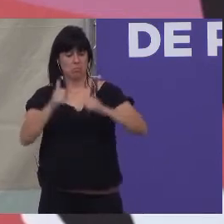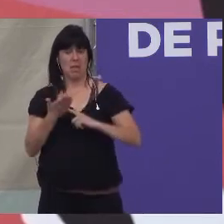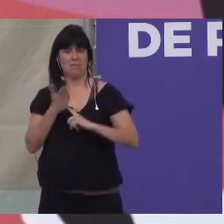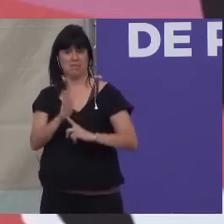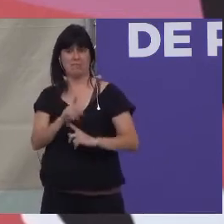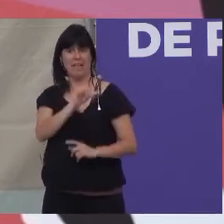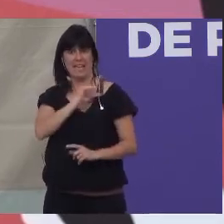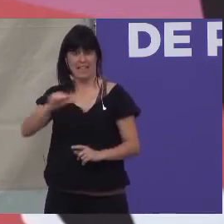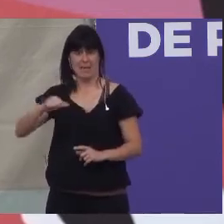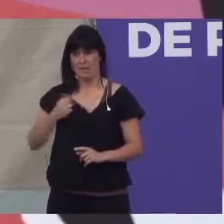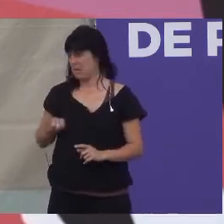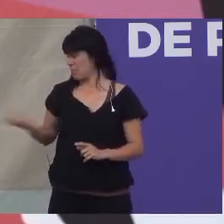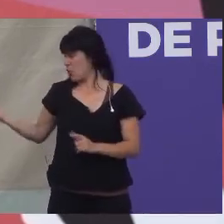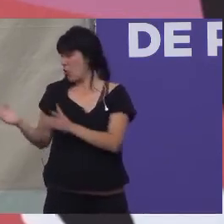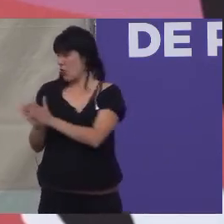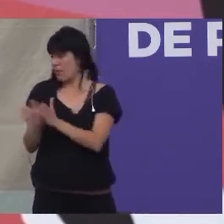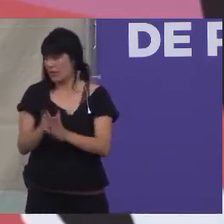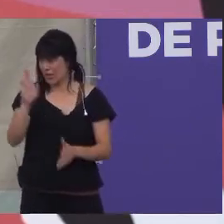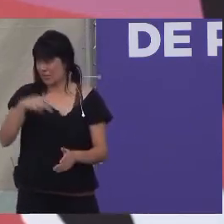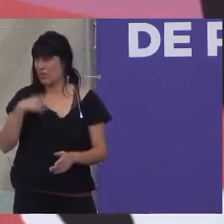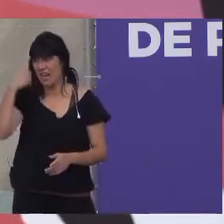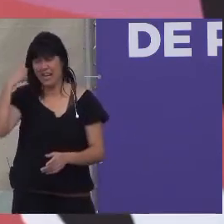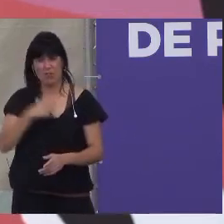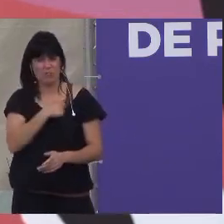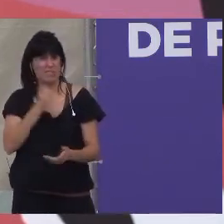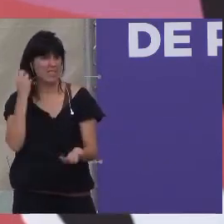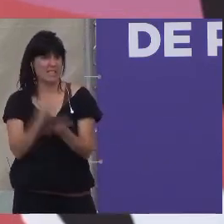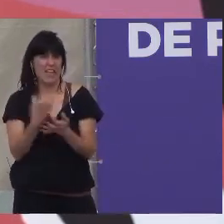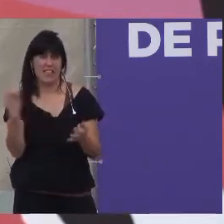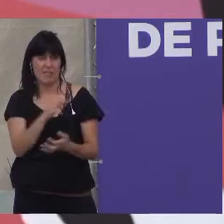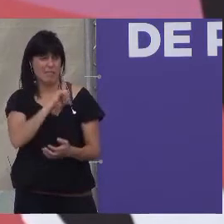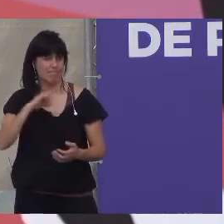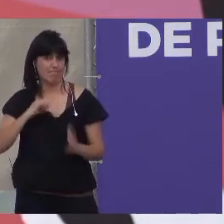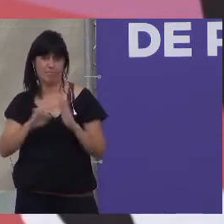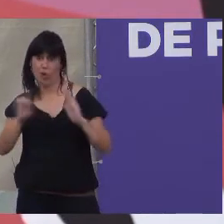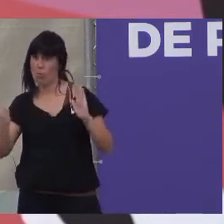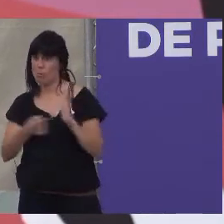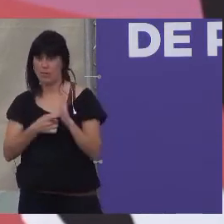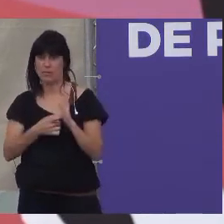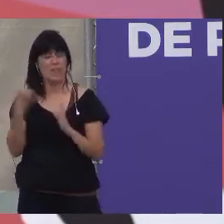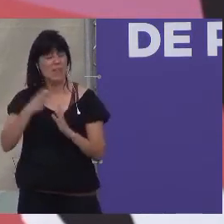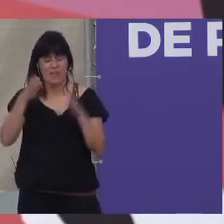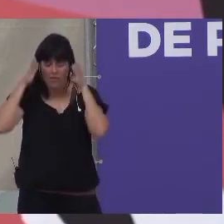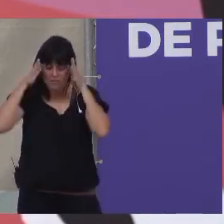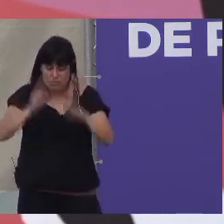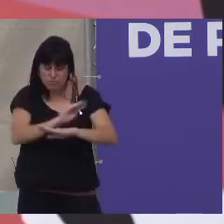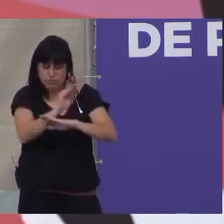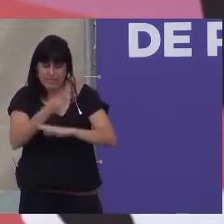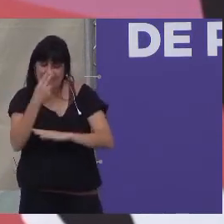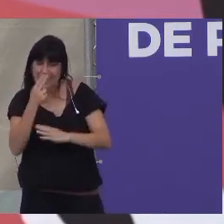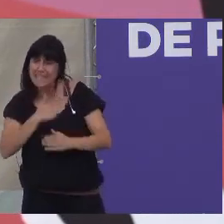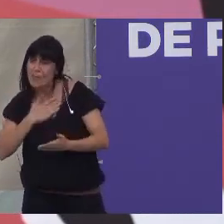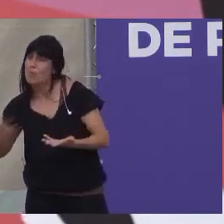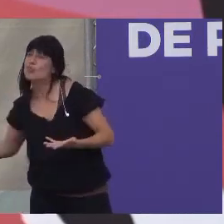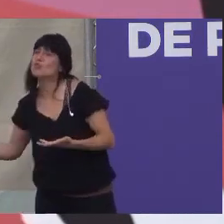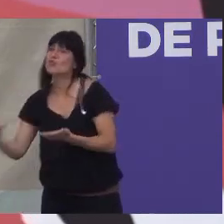mis compañeros también. Creo que Garantías debe ser totalmente independiente y debe velar por los intereses de todos. Y cuando uno se